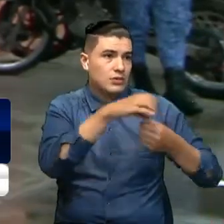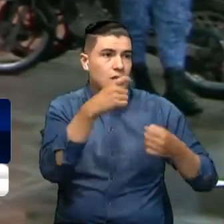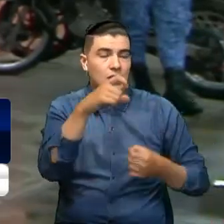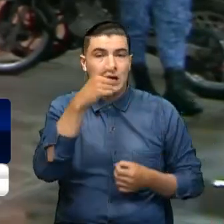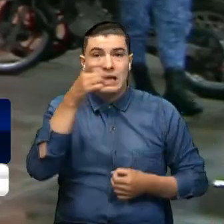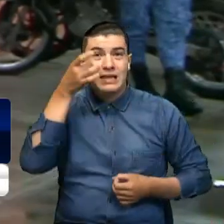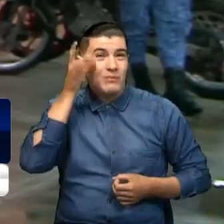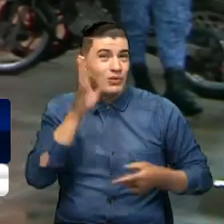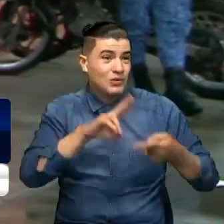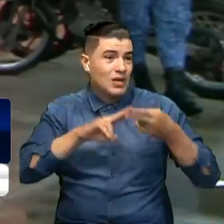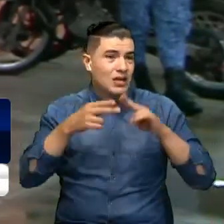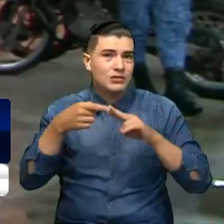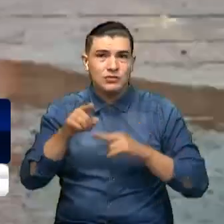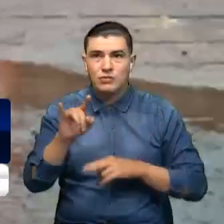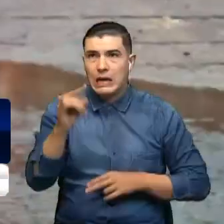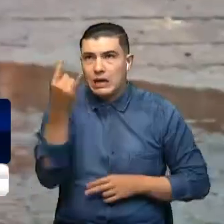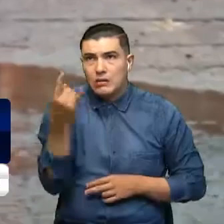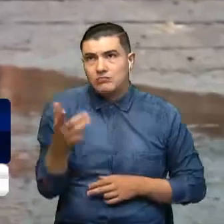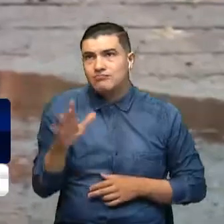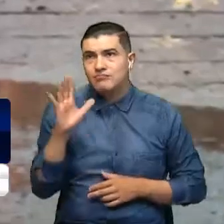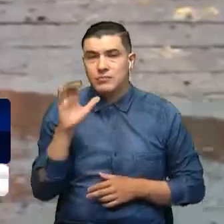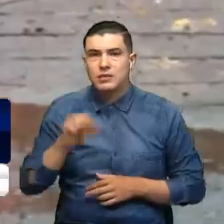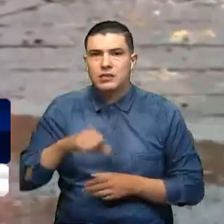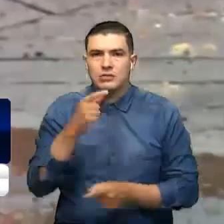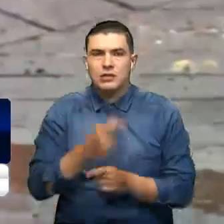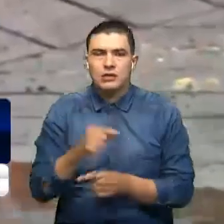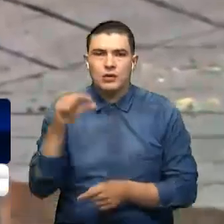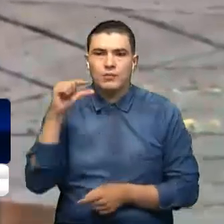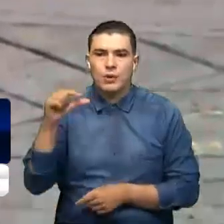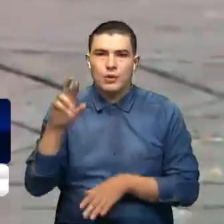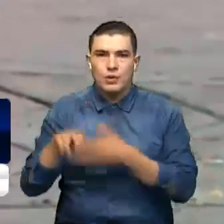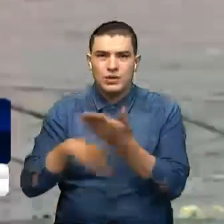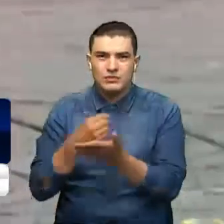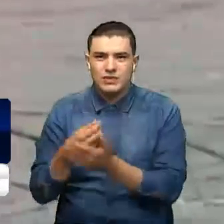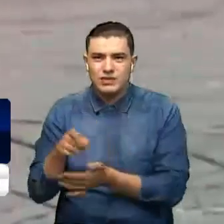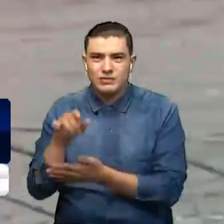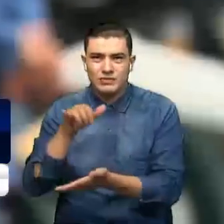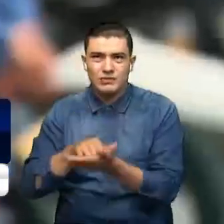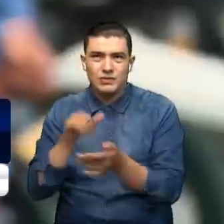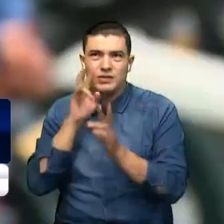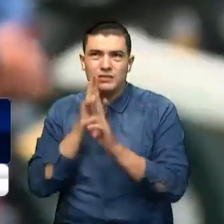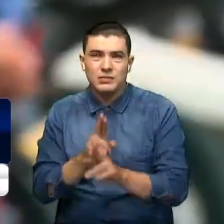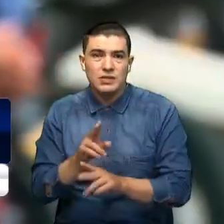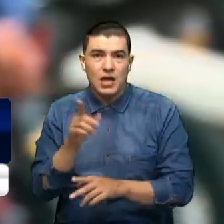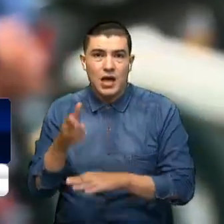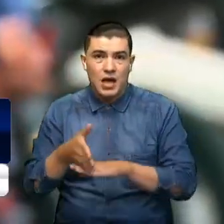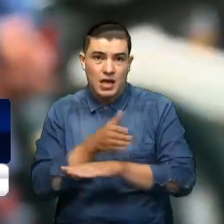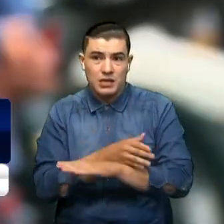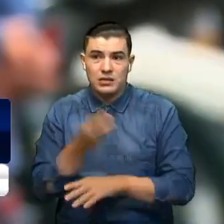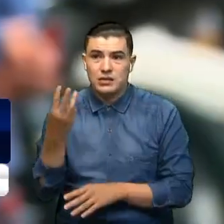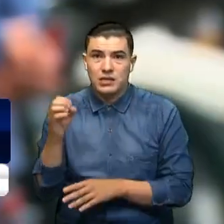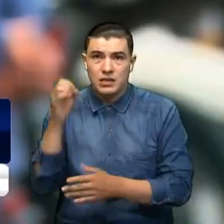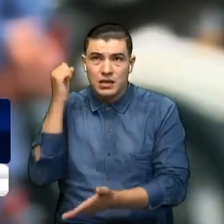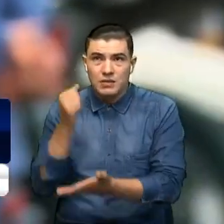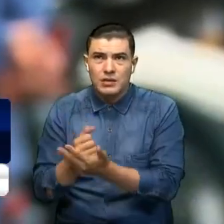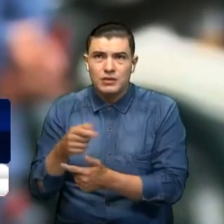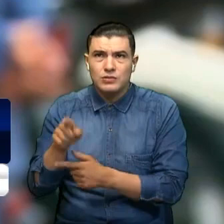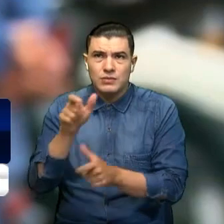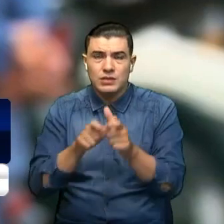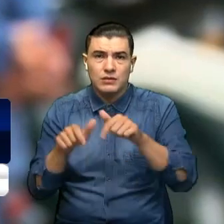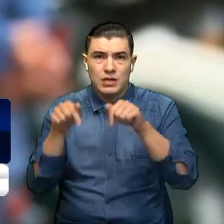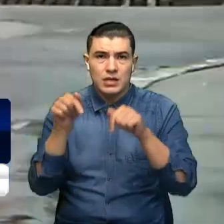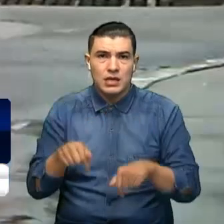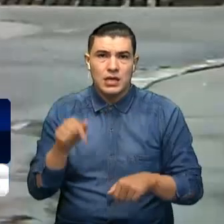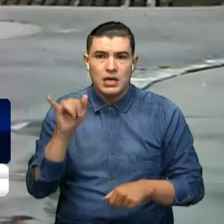tenga que en relación con este hecho son pocos los resultados obtenidos por parte de las autoridades ante los 30 asesinatos de funcionarios del inpec